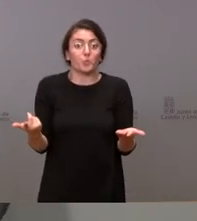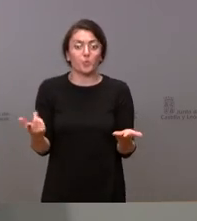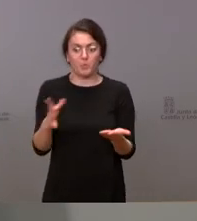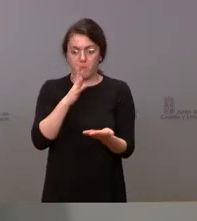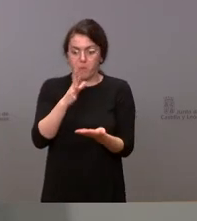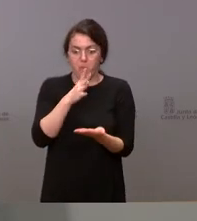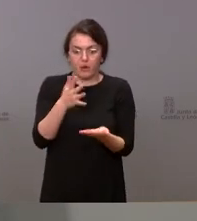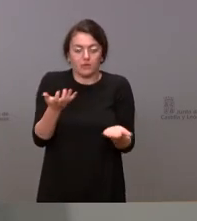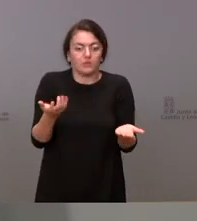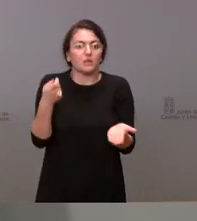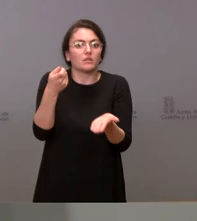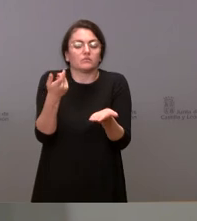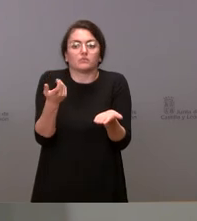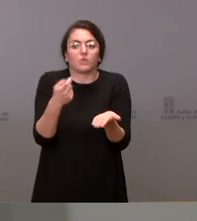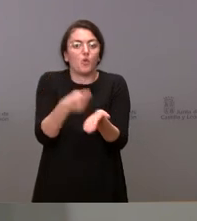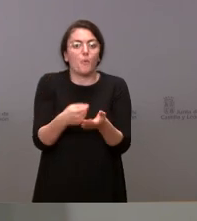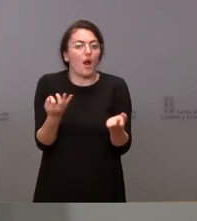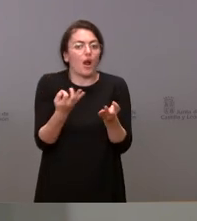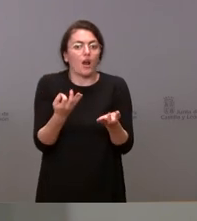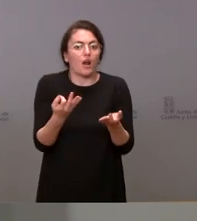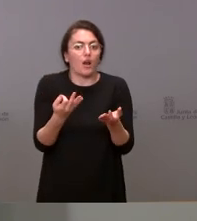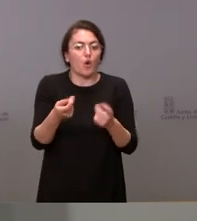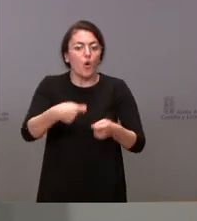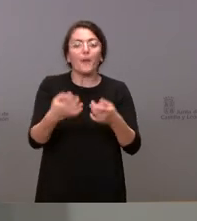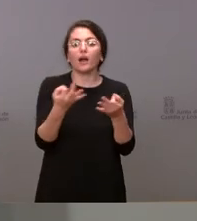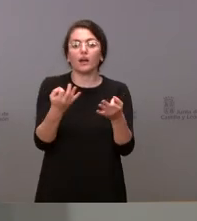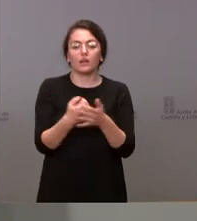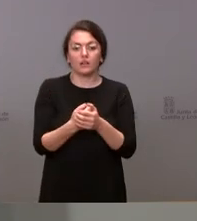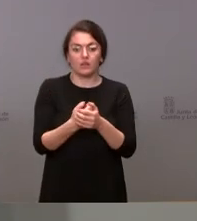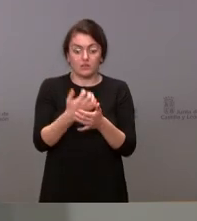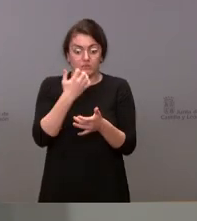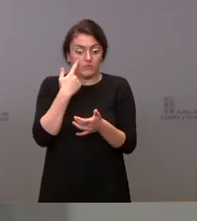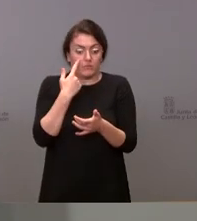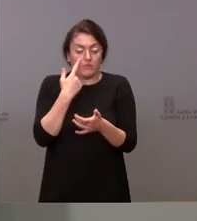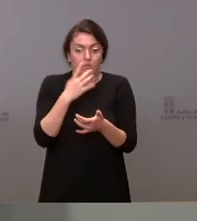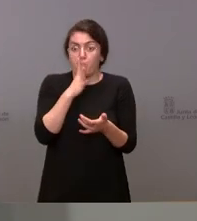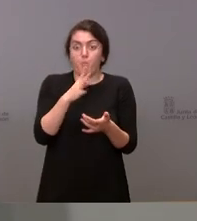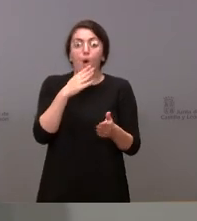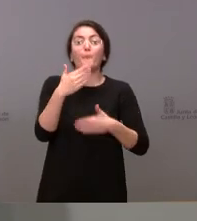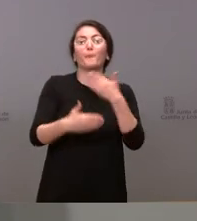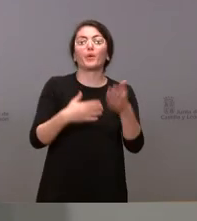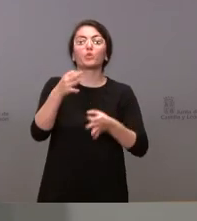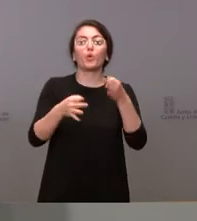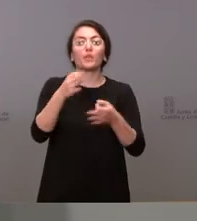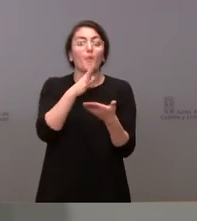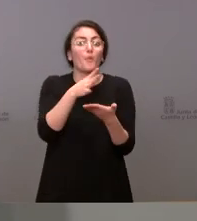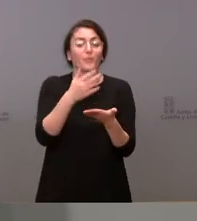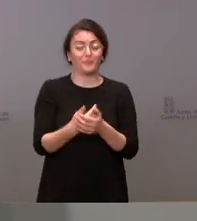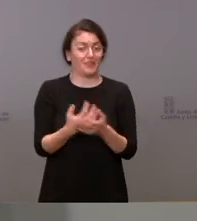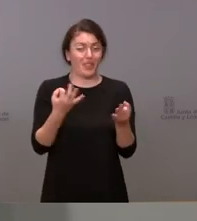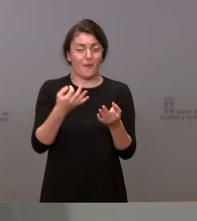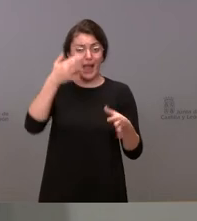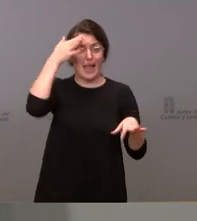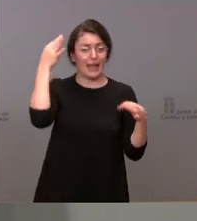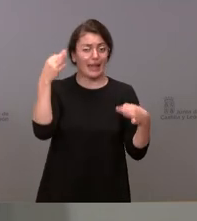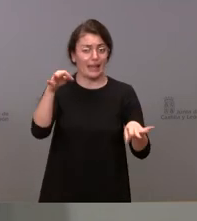si no, ¿qué estamos comprando? Y si no, porque hay procesos judiciales en marcha. Hay que ser muy ignorante,